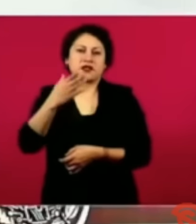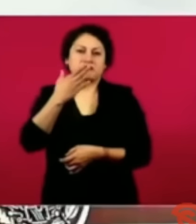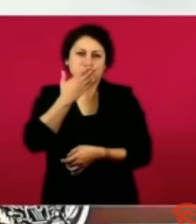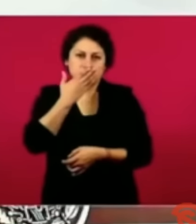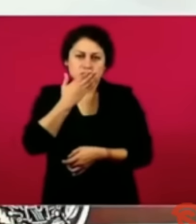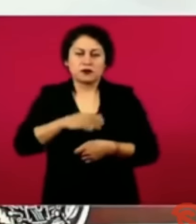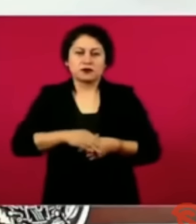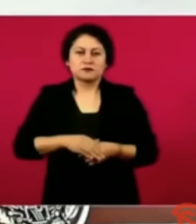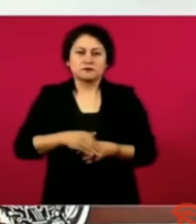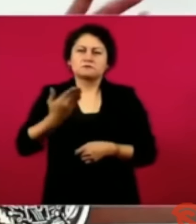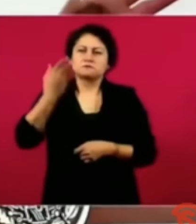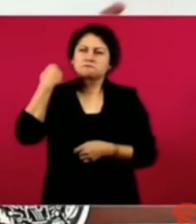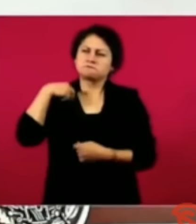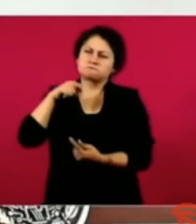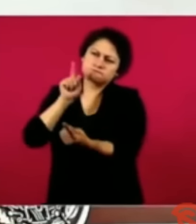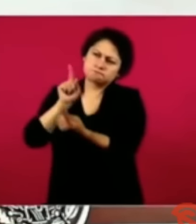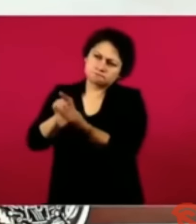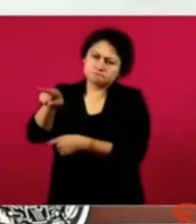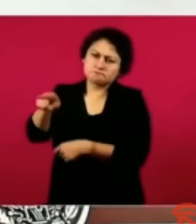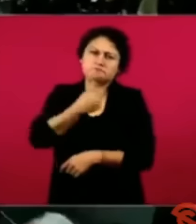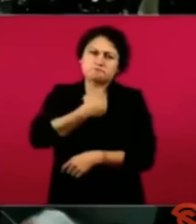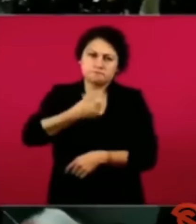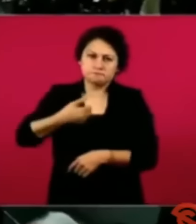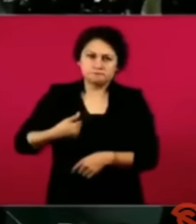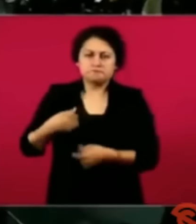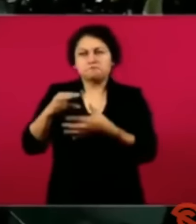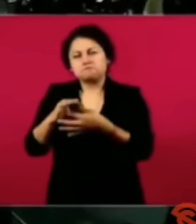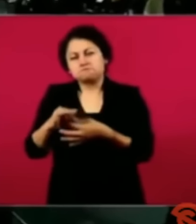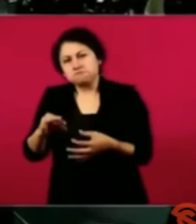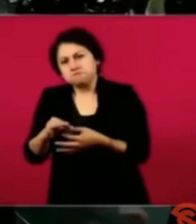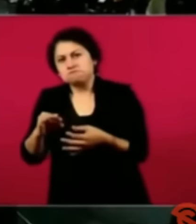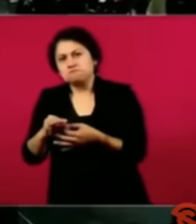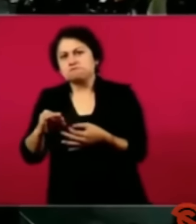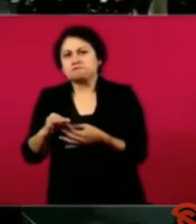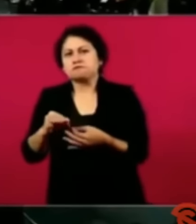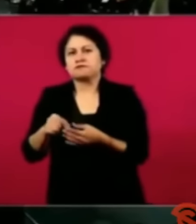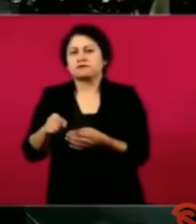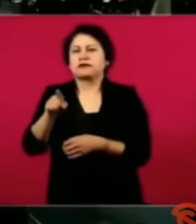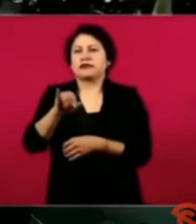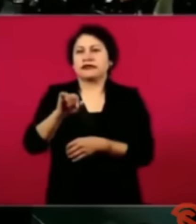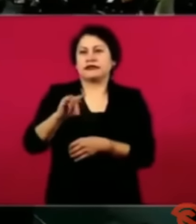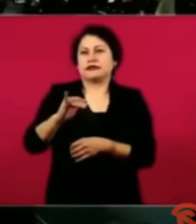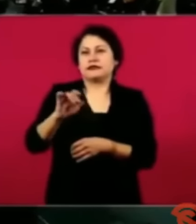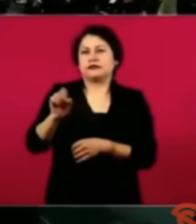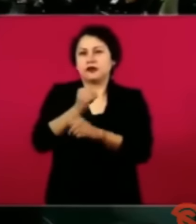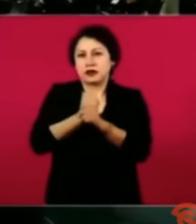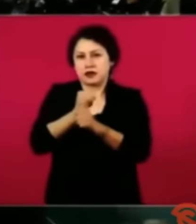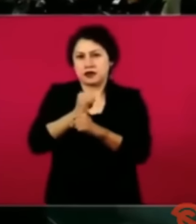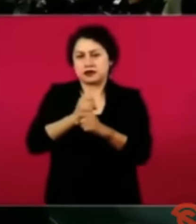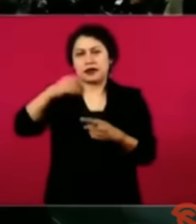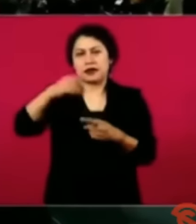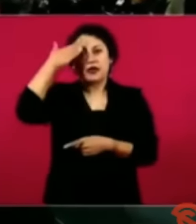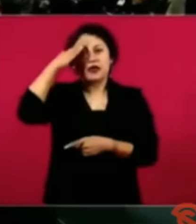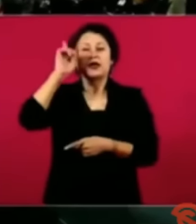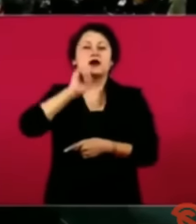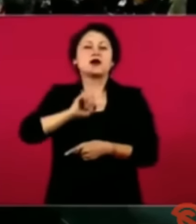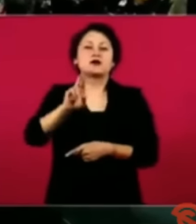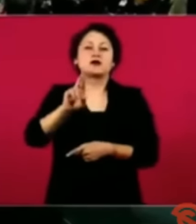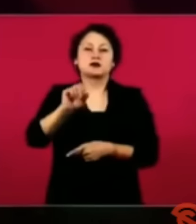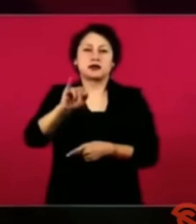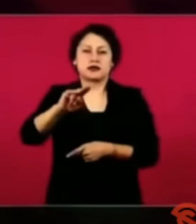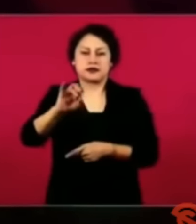presidente este estudio que realizaban desde el ITESO, encabezado por Rosana Reguillo, que por cierto, sigo